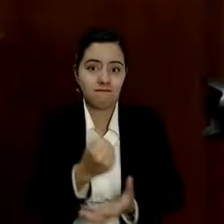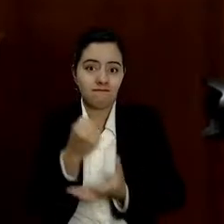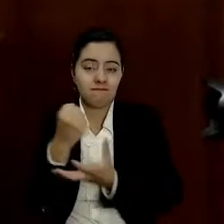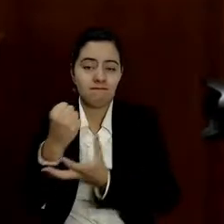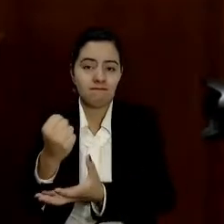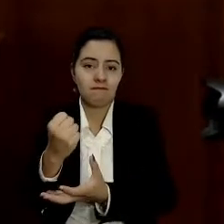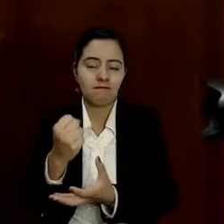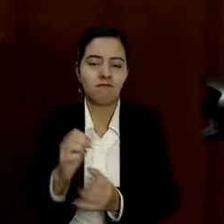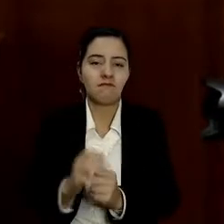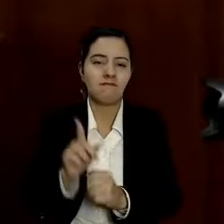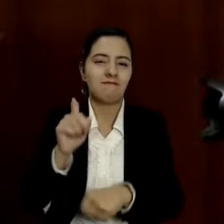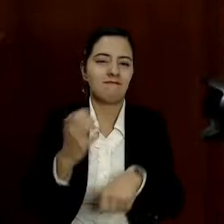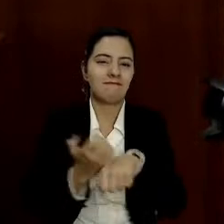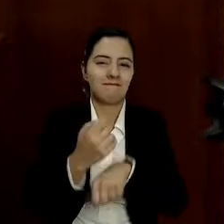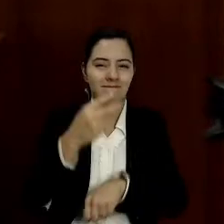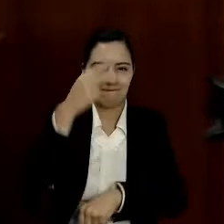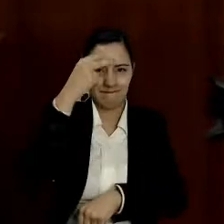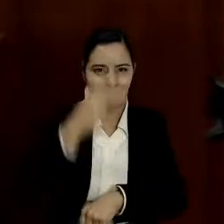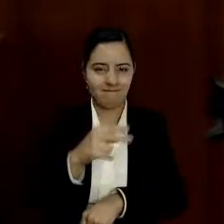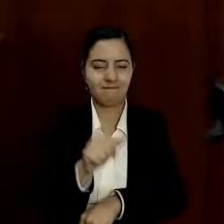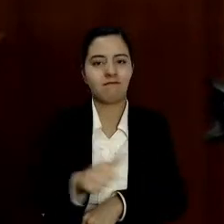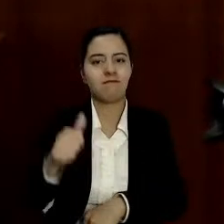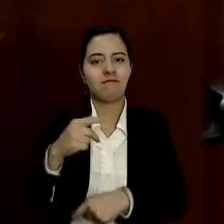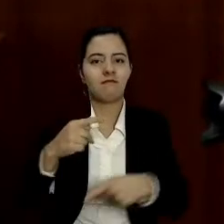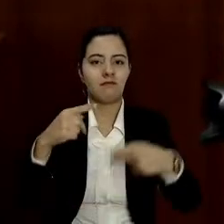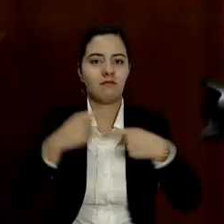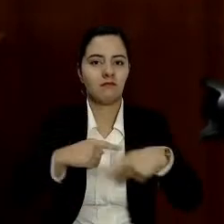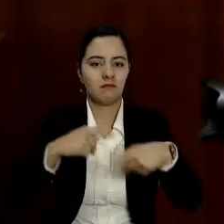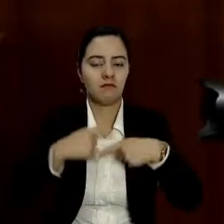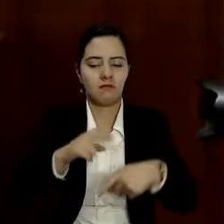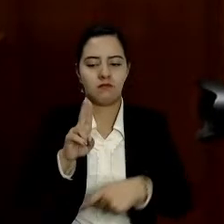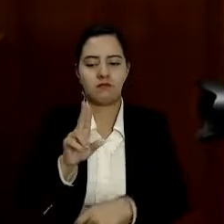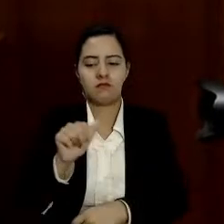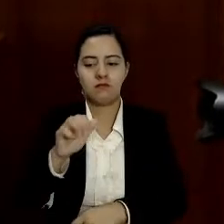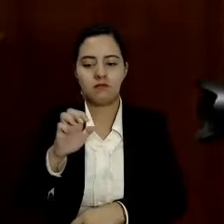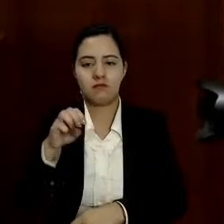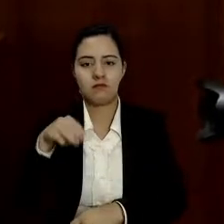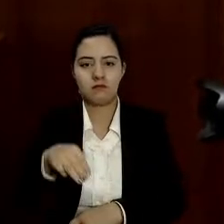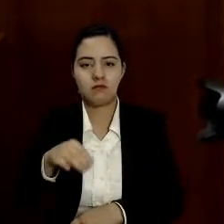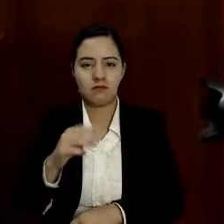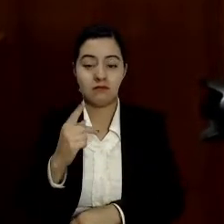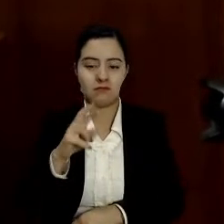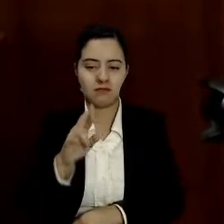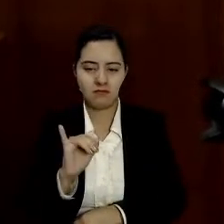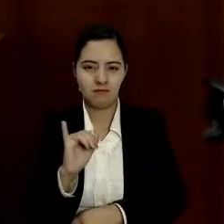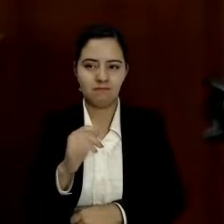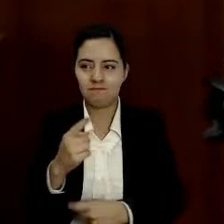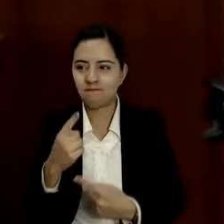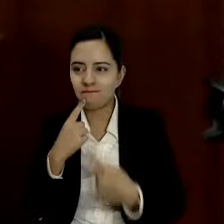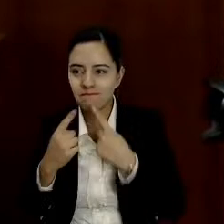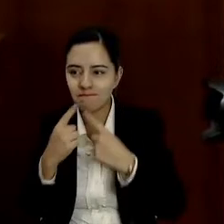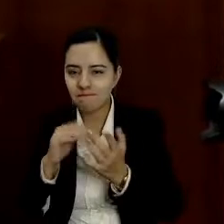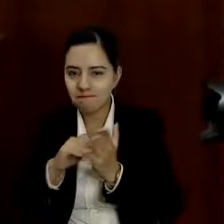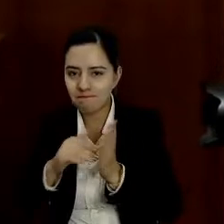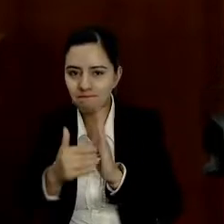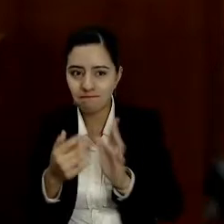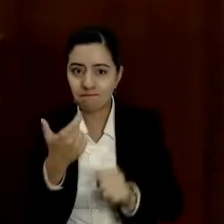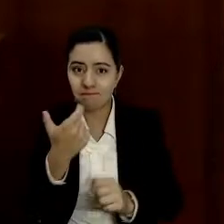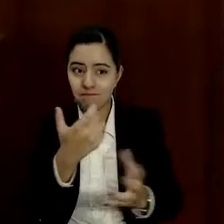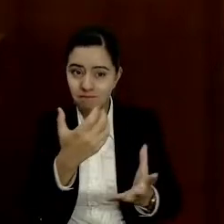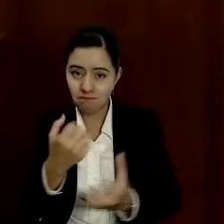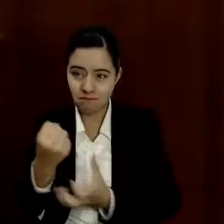en colusión con funcionarios de la UAM jamás podrá conocerse, pues la universidad